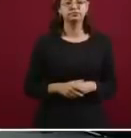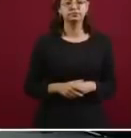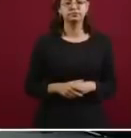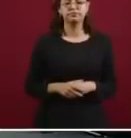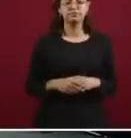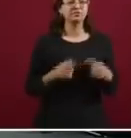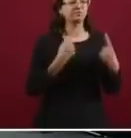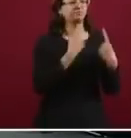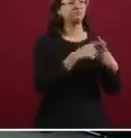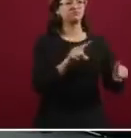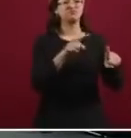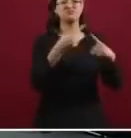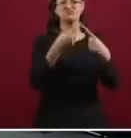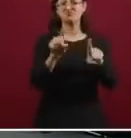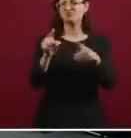y otras